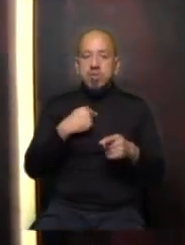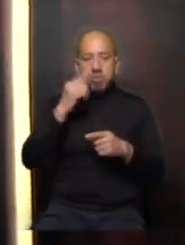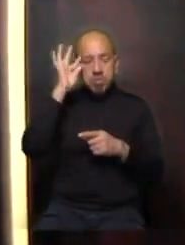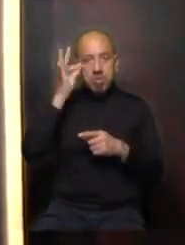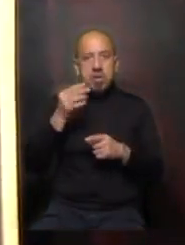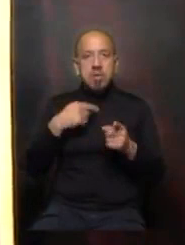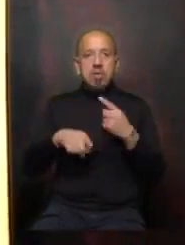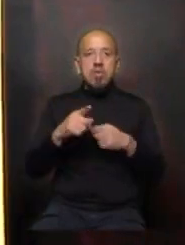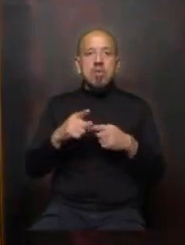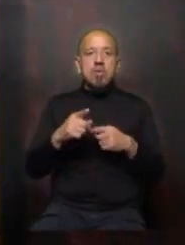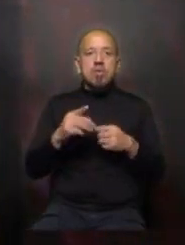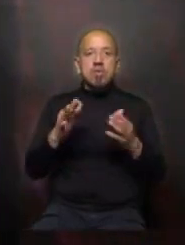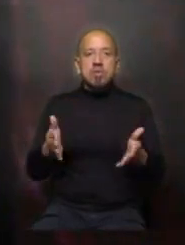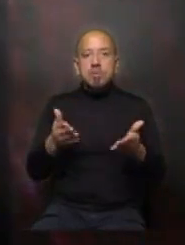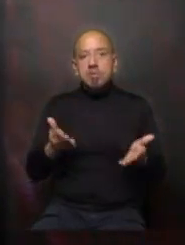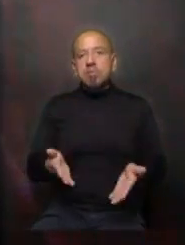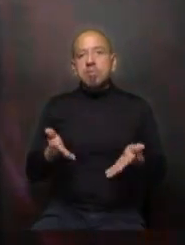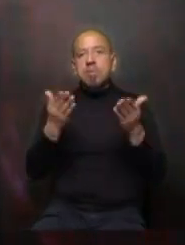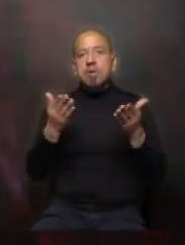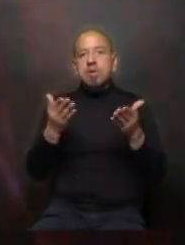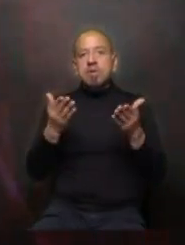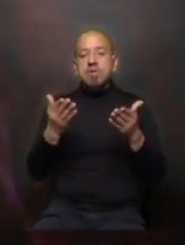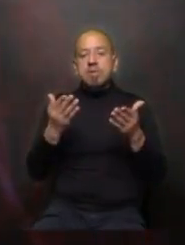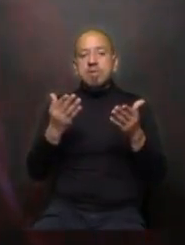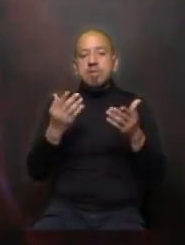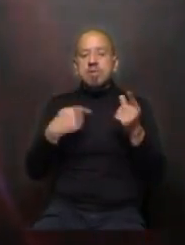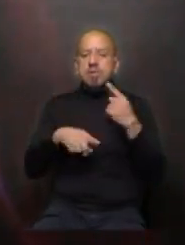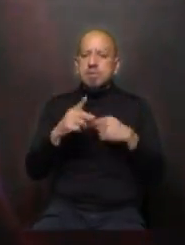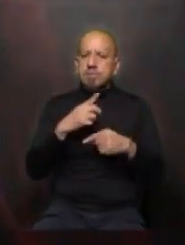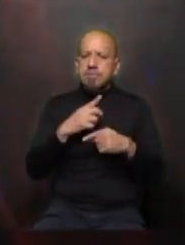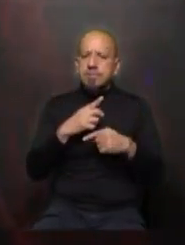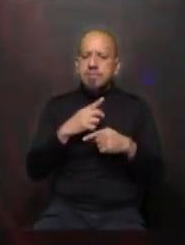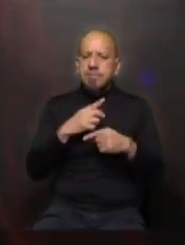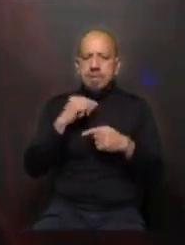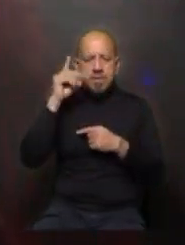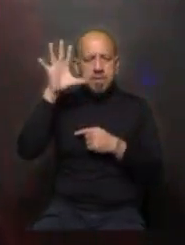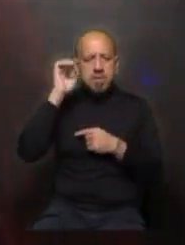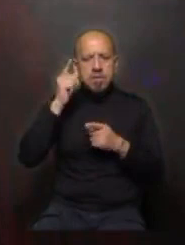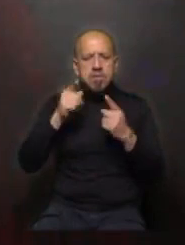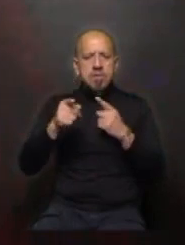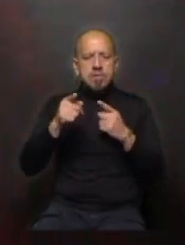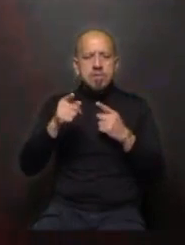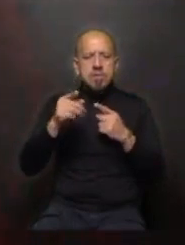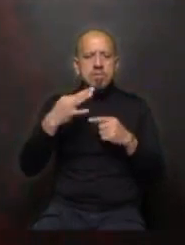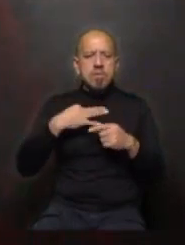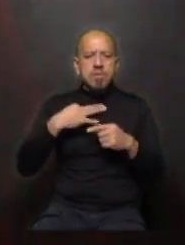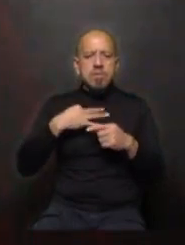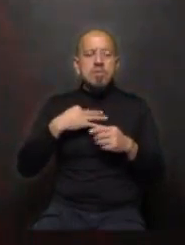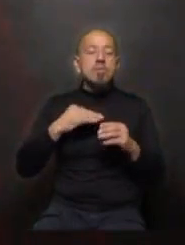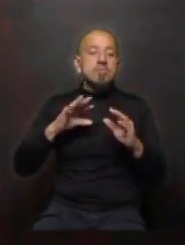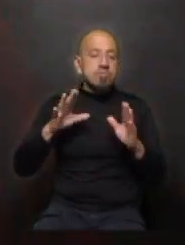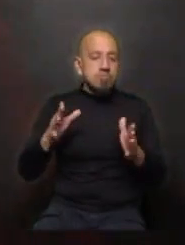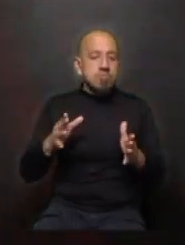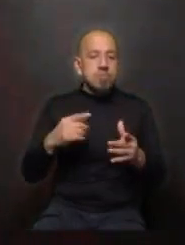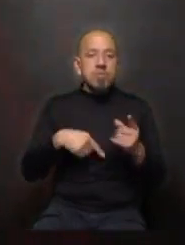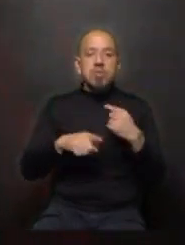el podio de los que más impacto nos ha causado de los que mayor recordación ha tenido en nuestras vidas Quizá no sé